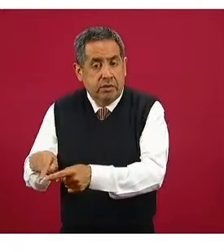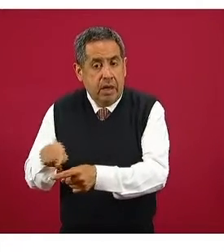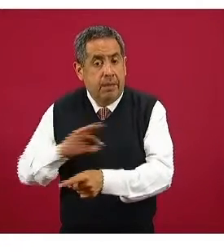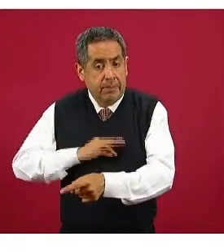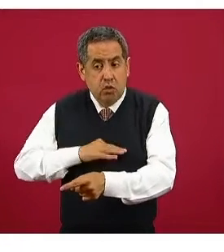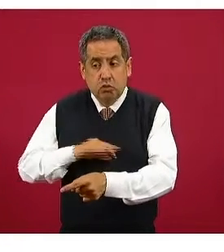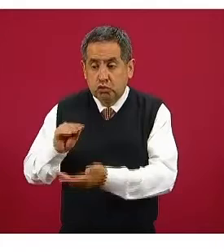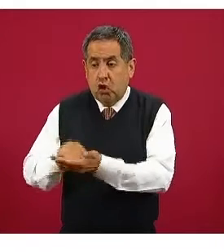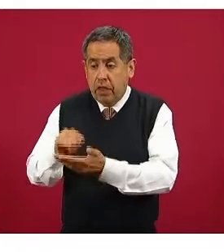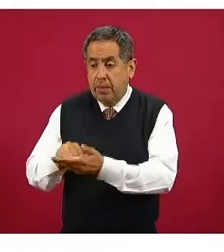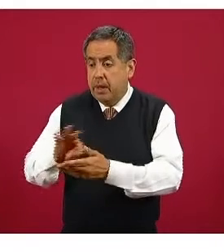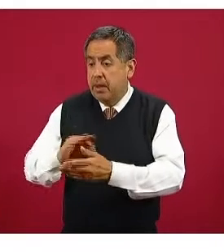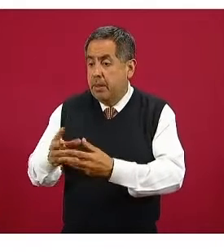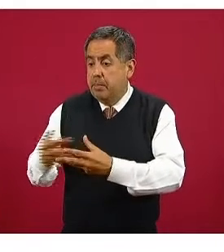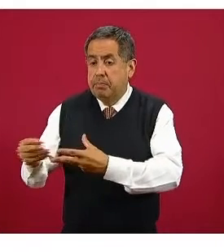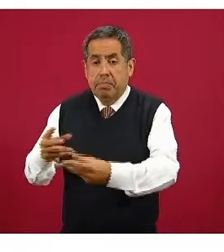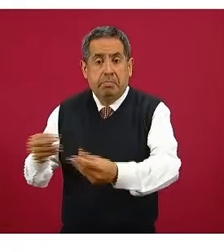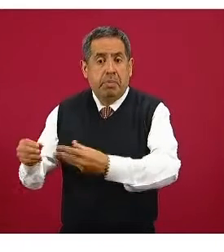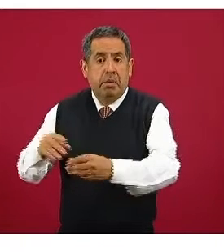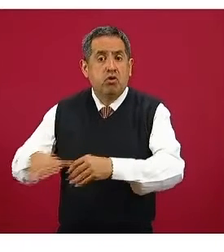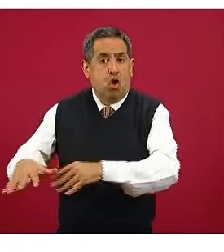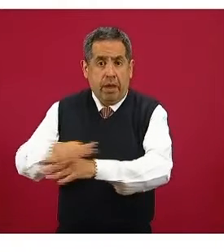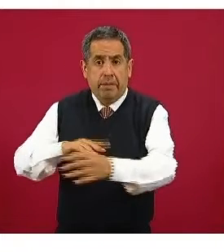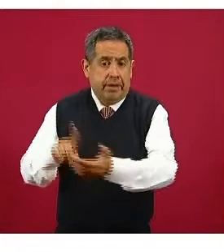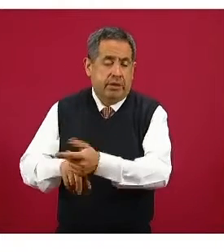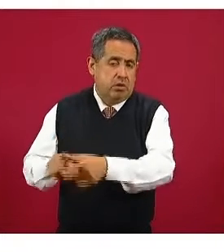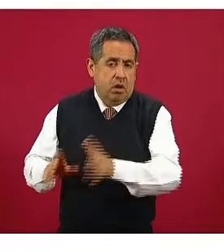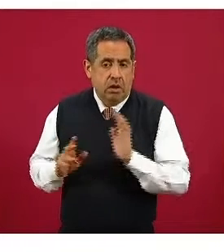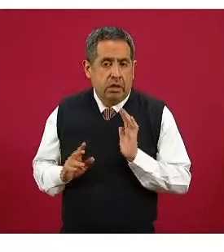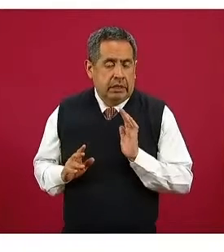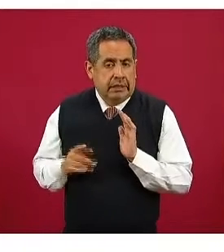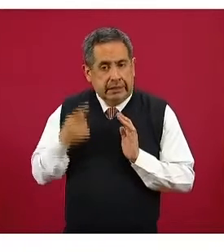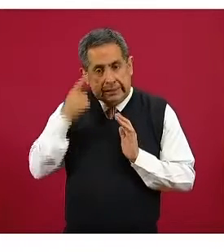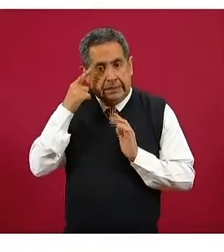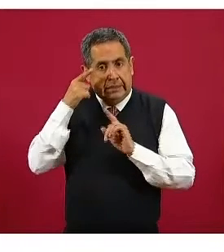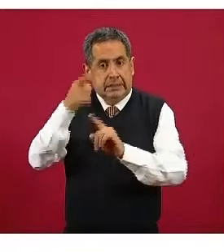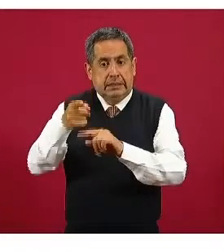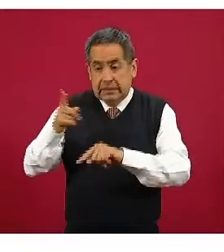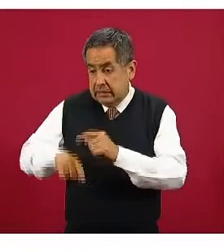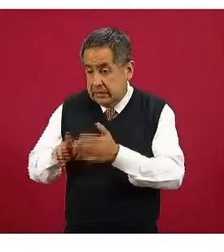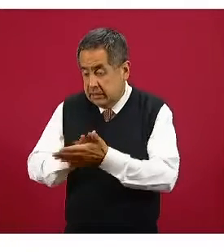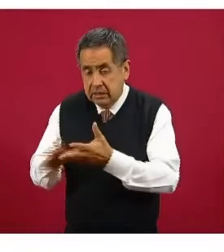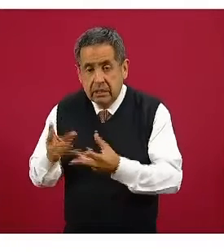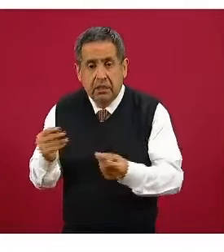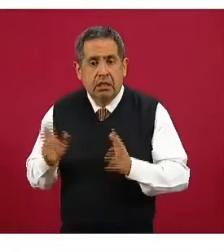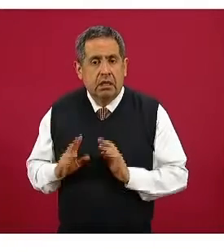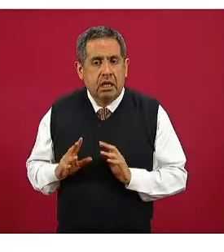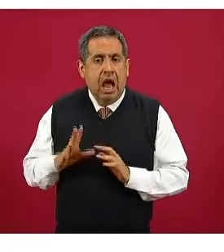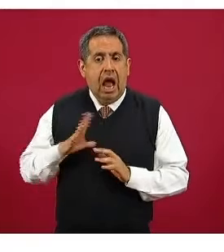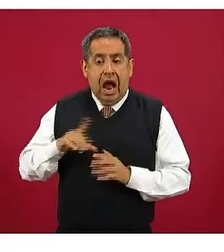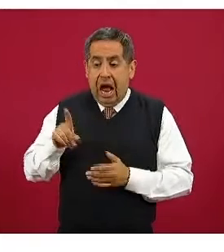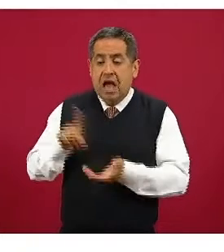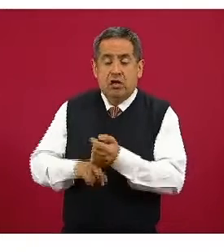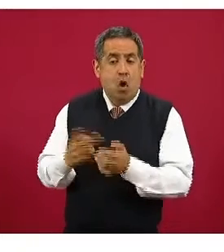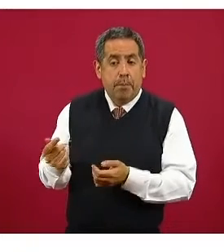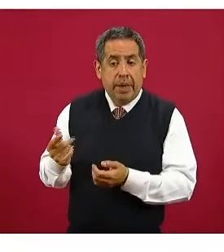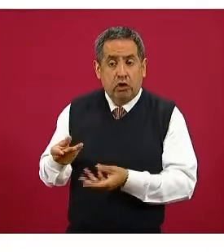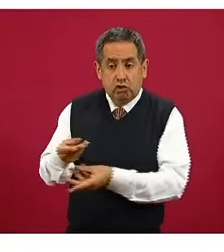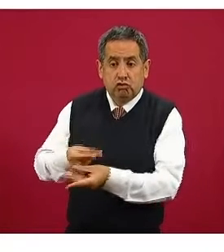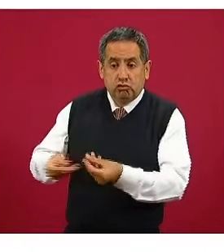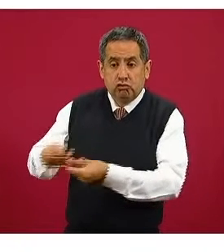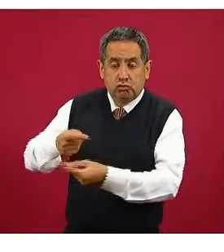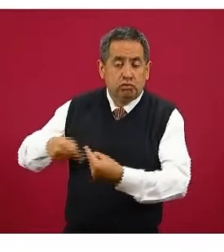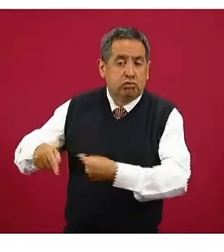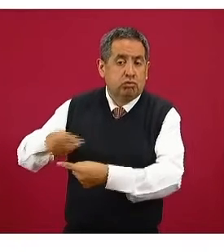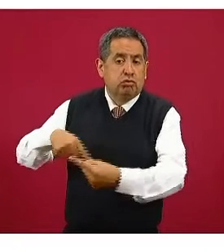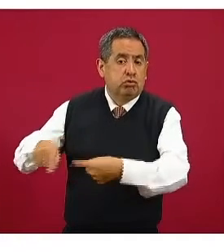virus. Como bien dijo el doctor López-Gatell, tampoco es una ambición de eliminarlo. hay circulación del virus,